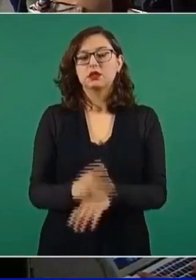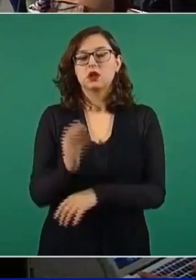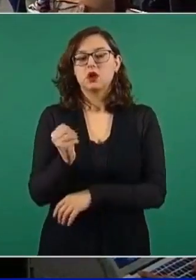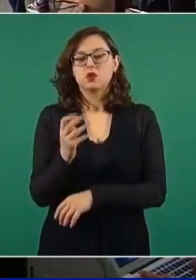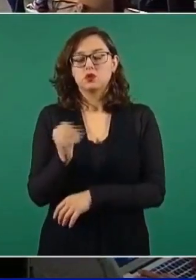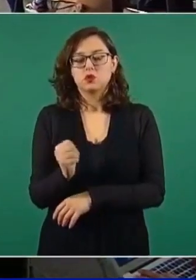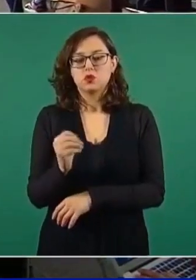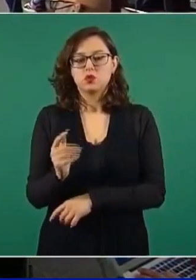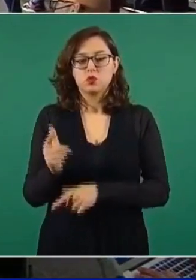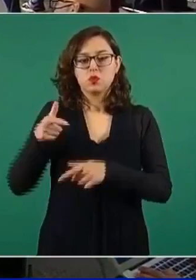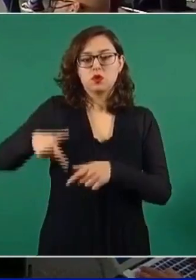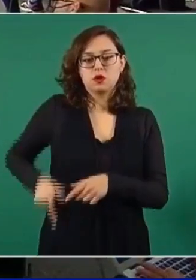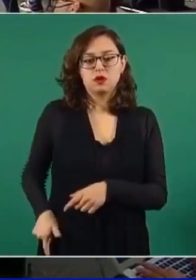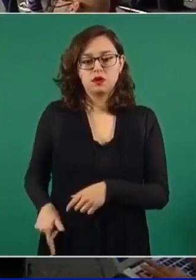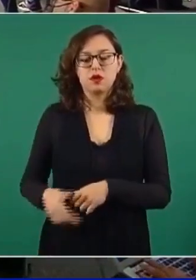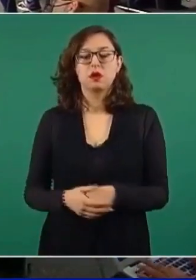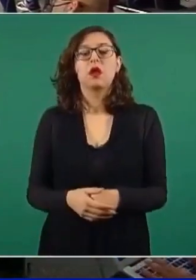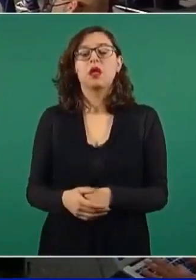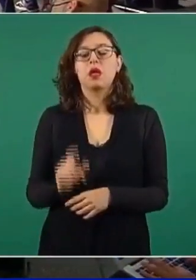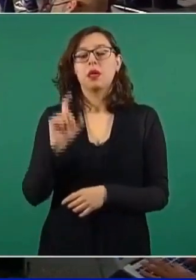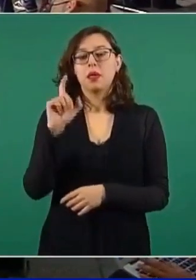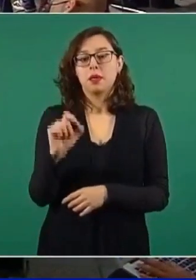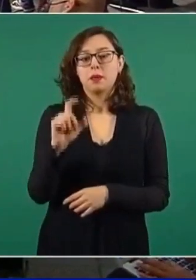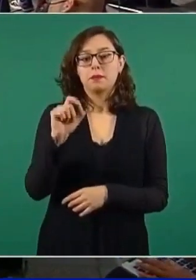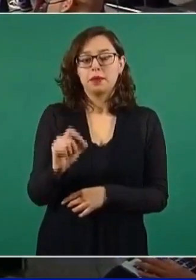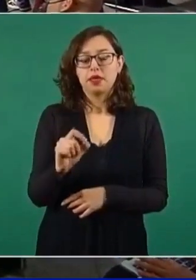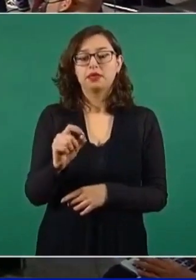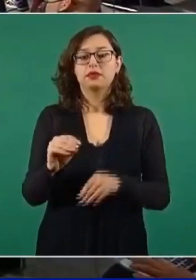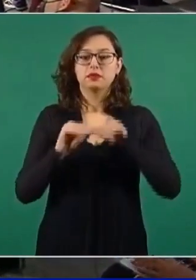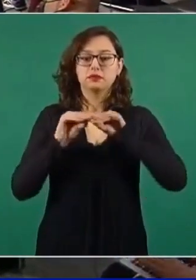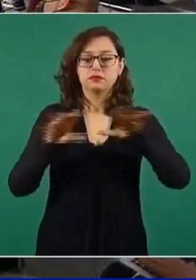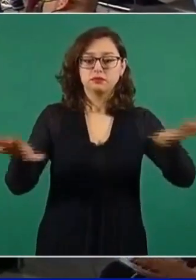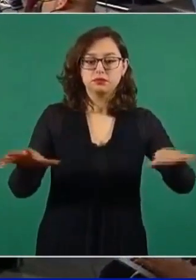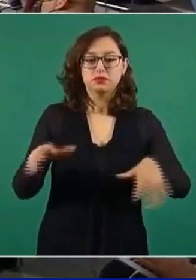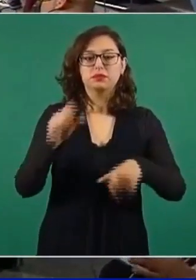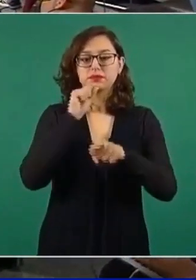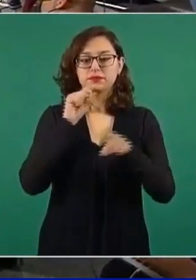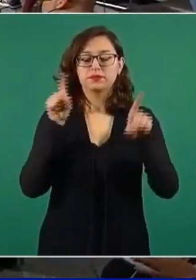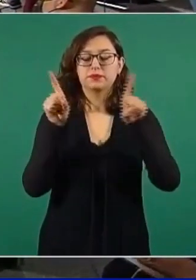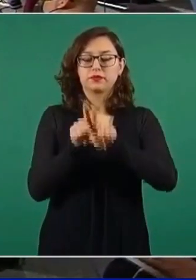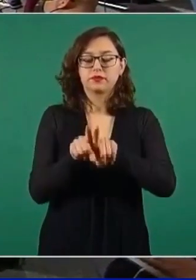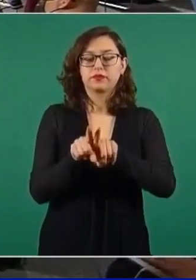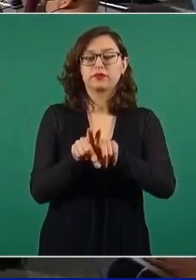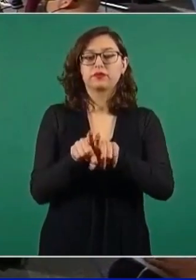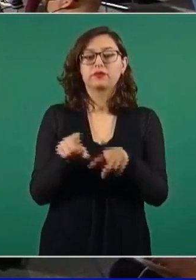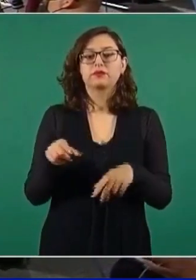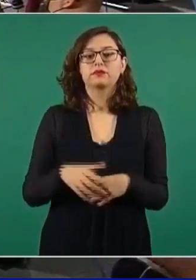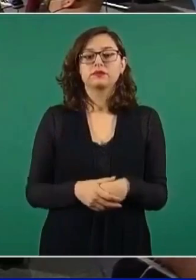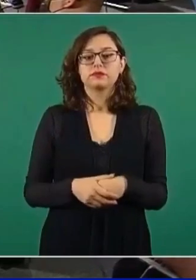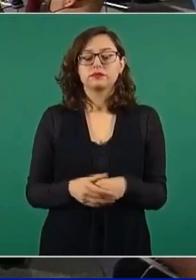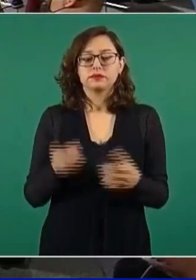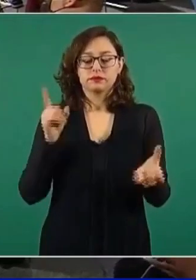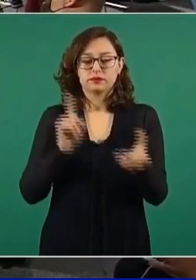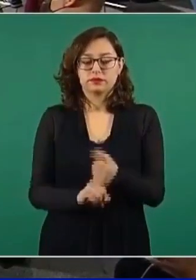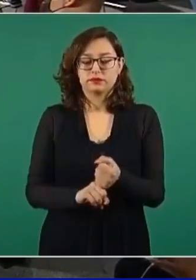gas, 20 proyectiles de humo, una cinta MET con 50